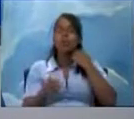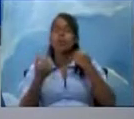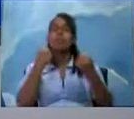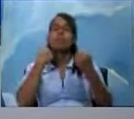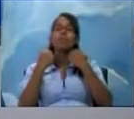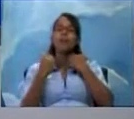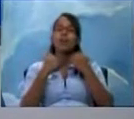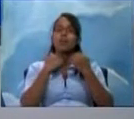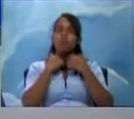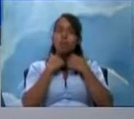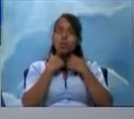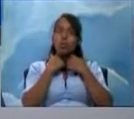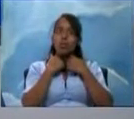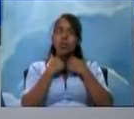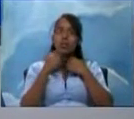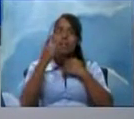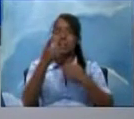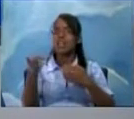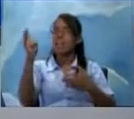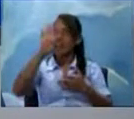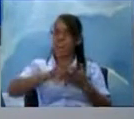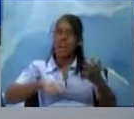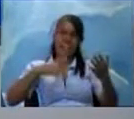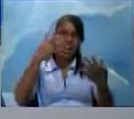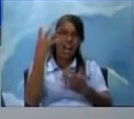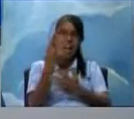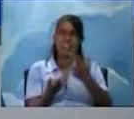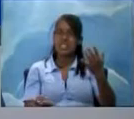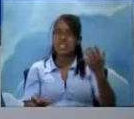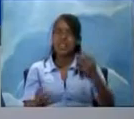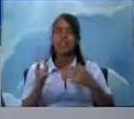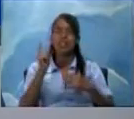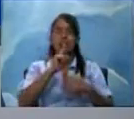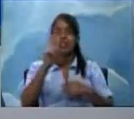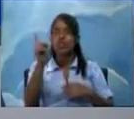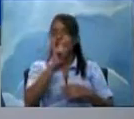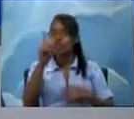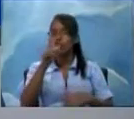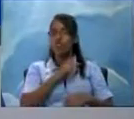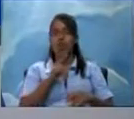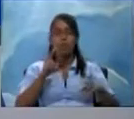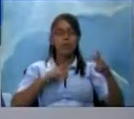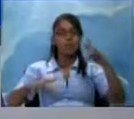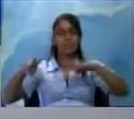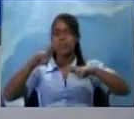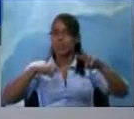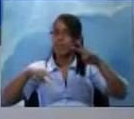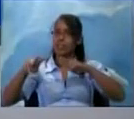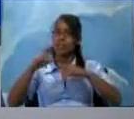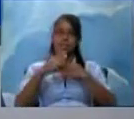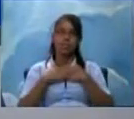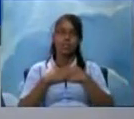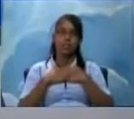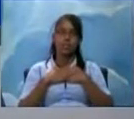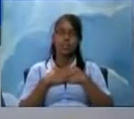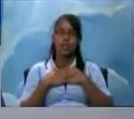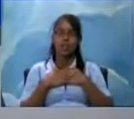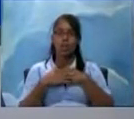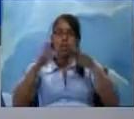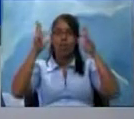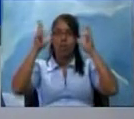Enfermo. Y en la cárcel. Y no me visitaste.